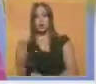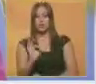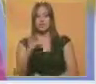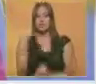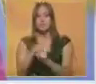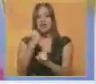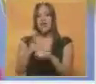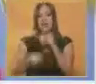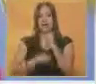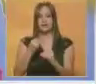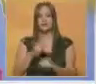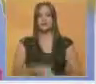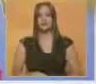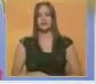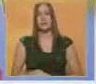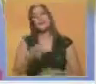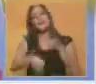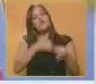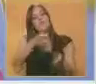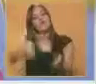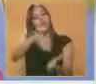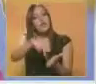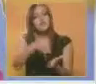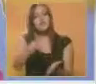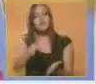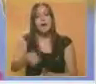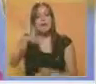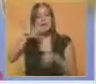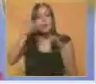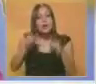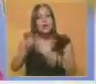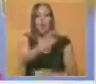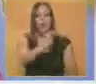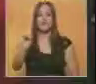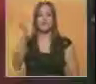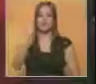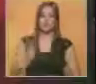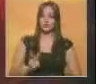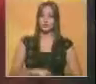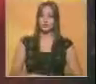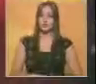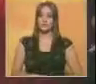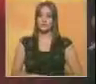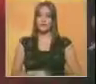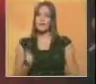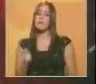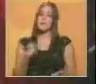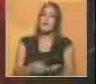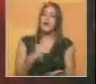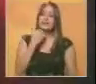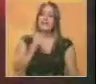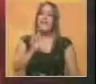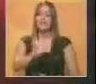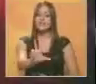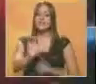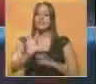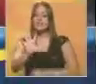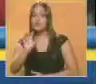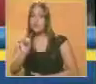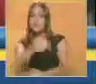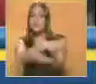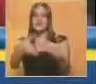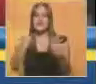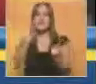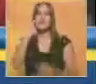obras ejecutadas. Destacó que la región es una de las más seguras del oriente venezolano. Se han invertido cerca de 350